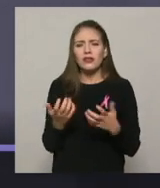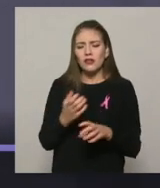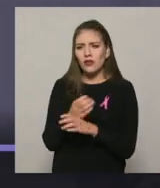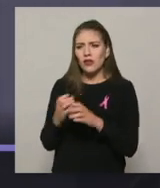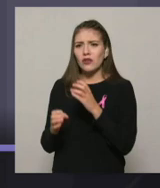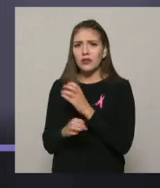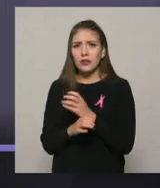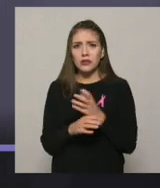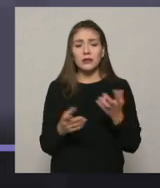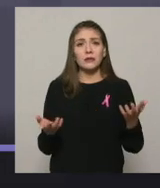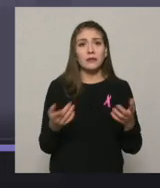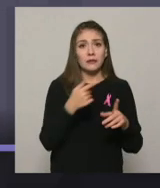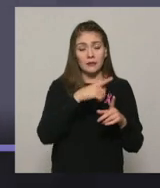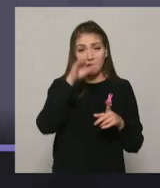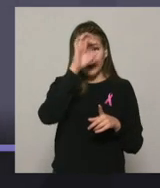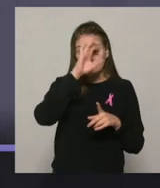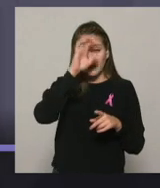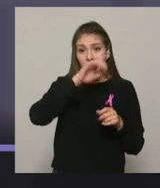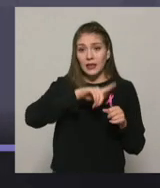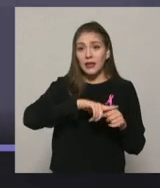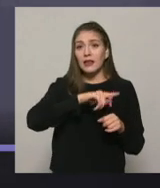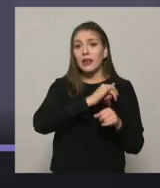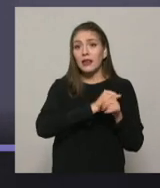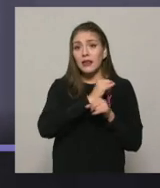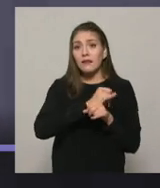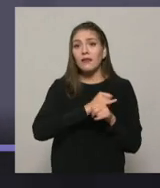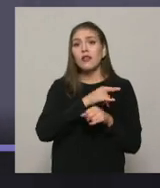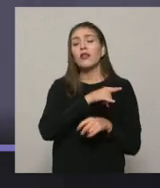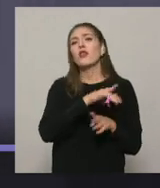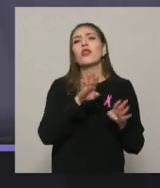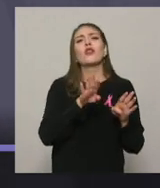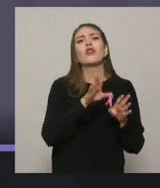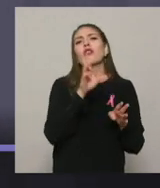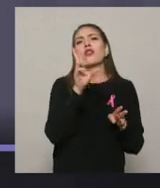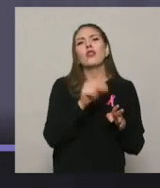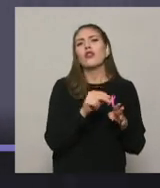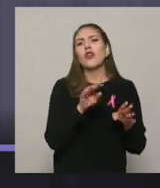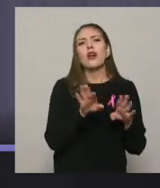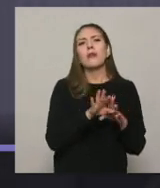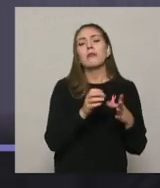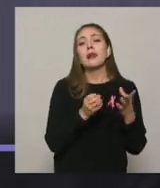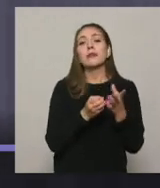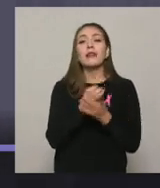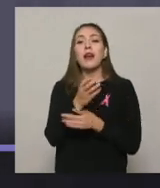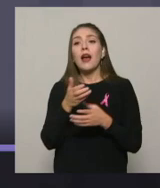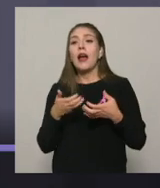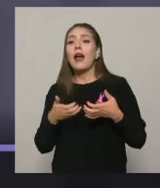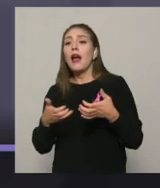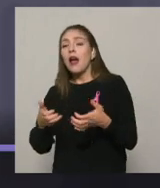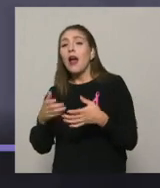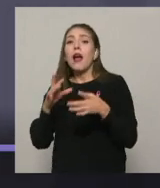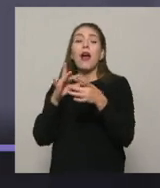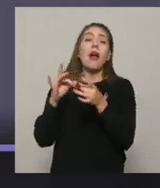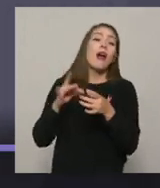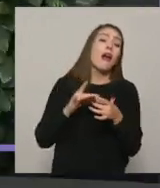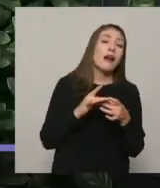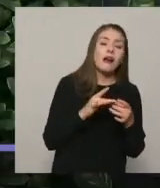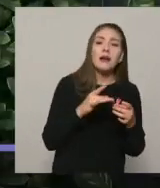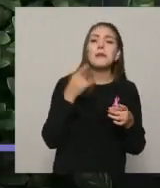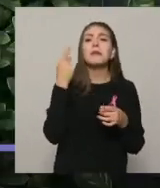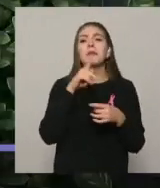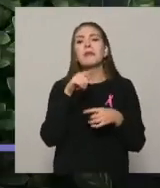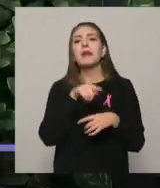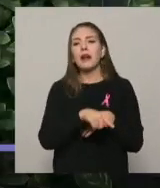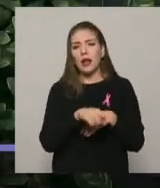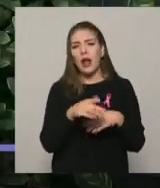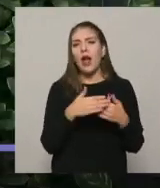tampoco son tanto de salir a la calle y un poco explicar, que ahora ya lo están haciendo con la Semana Nacional de Ciencia y con algunos